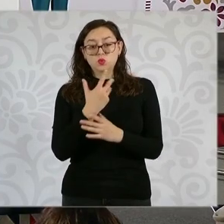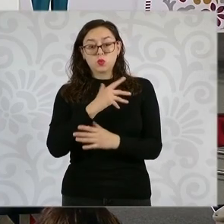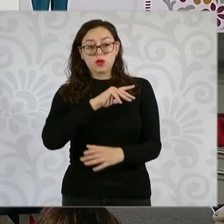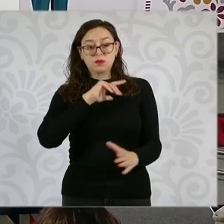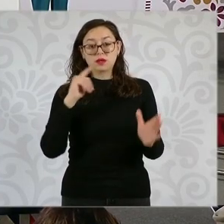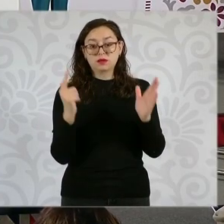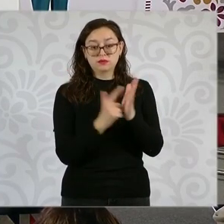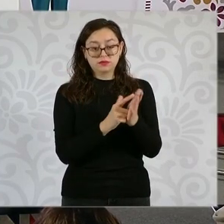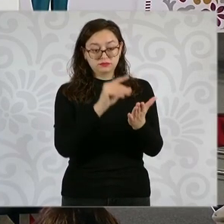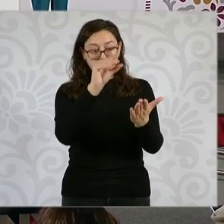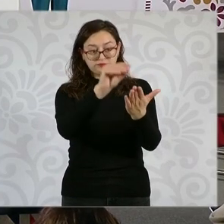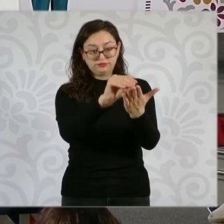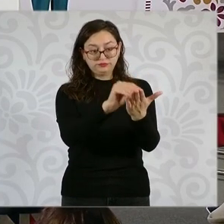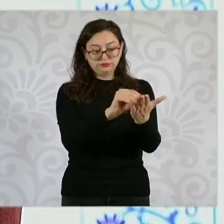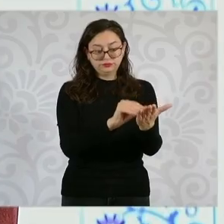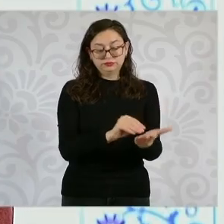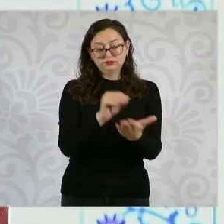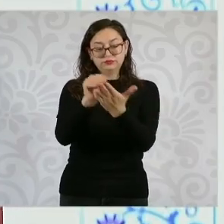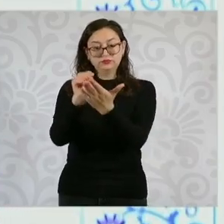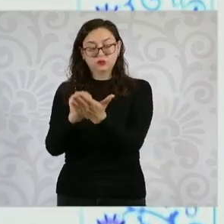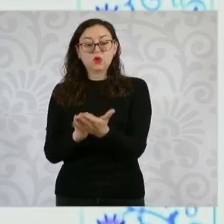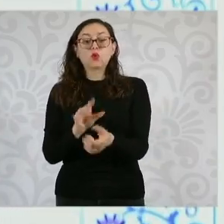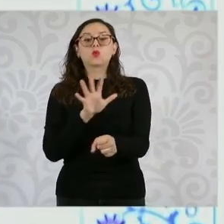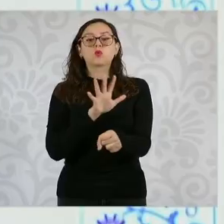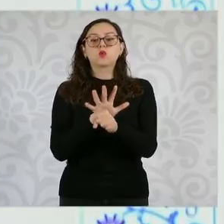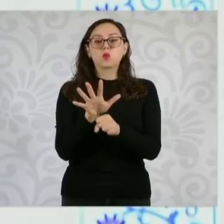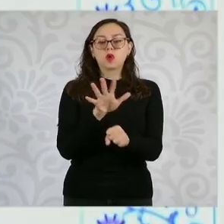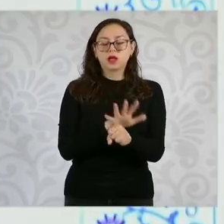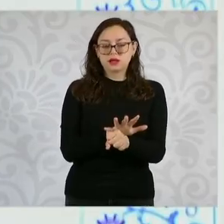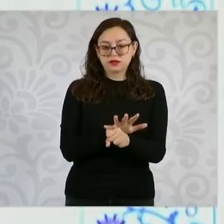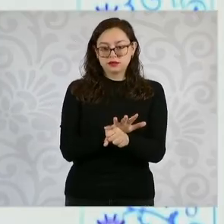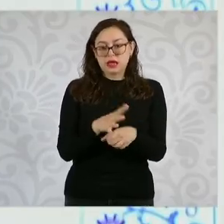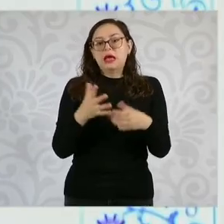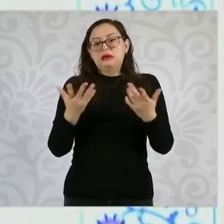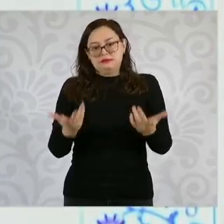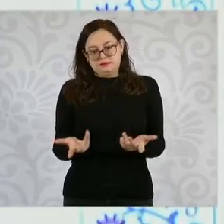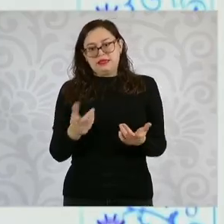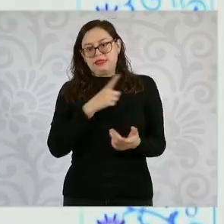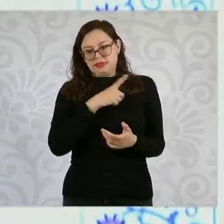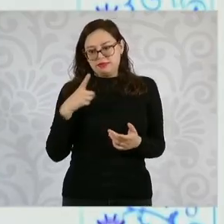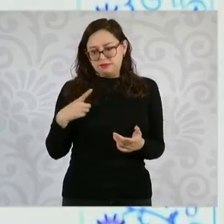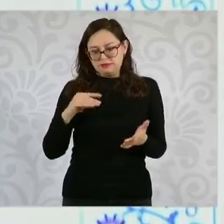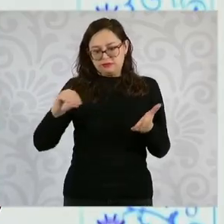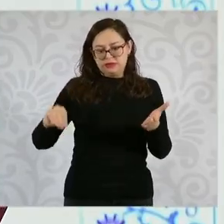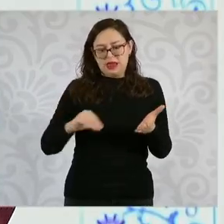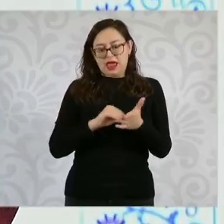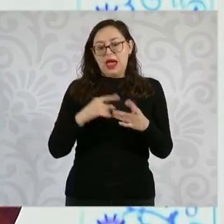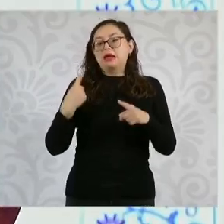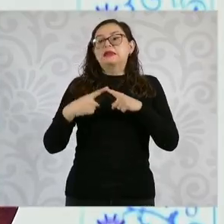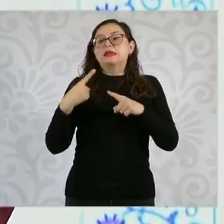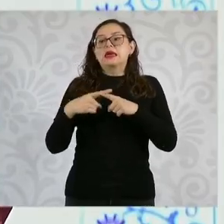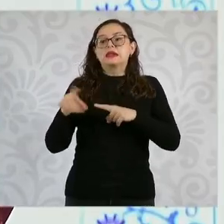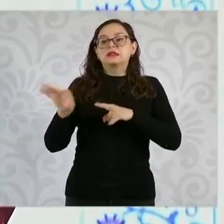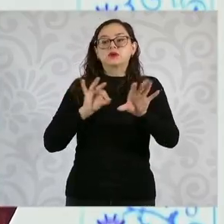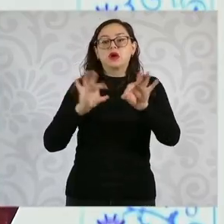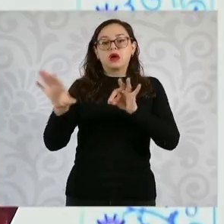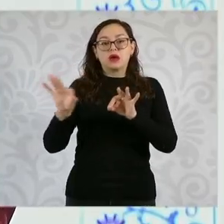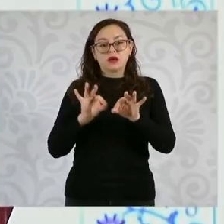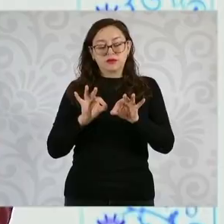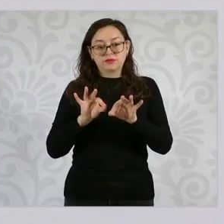estos temas. En las disposiciones generales, ¿a quién vamos a elegir en el país? Vamos a elegir a los